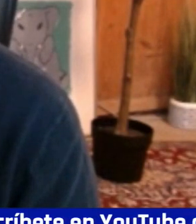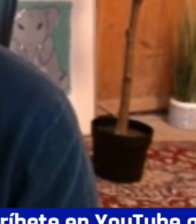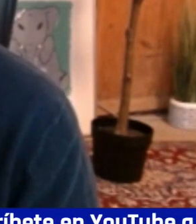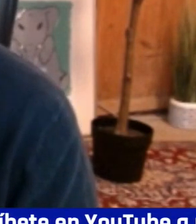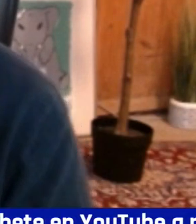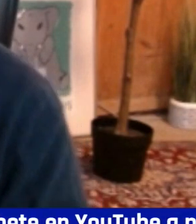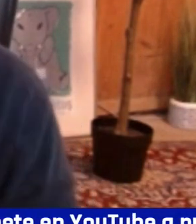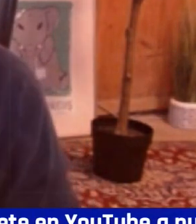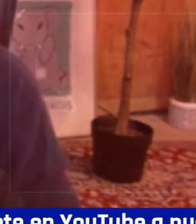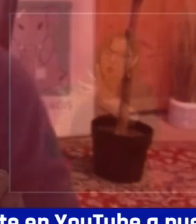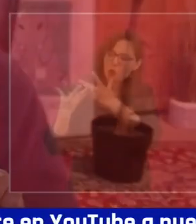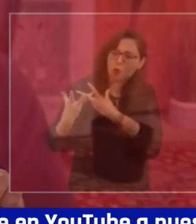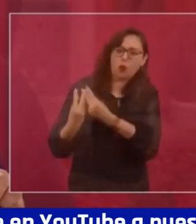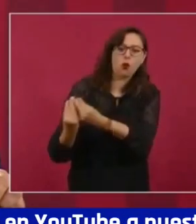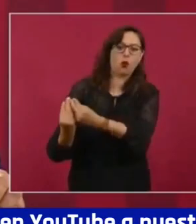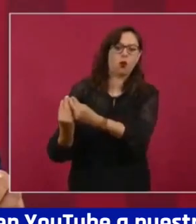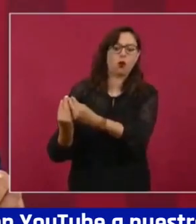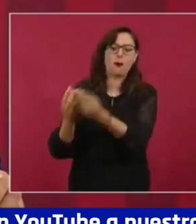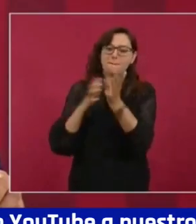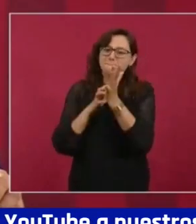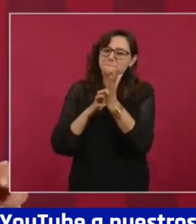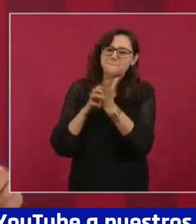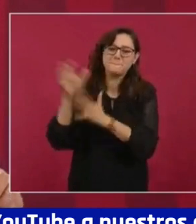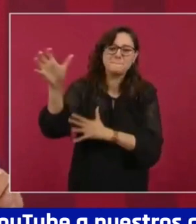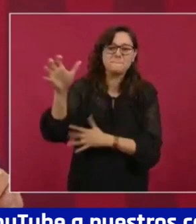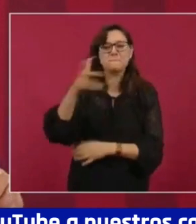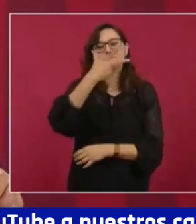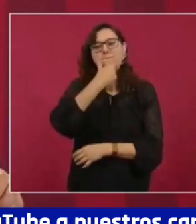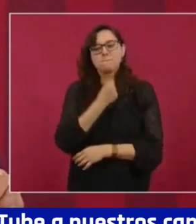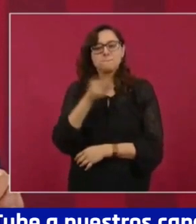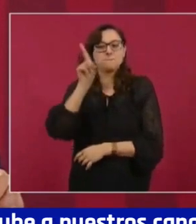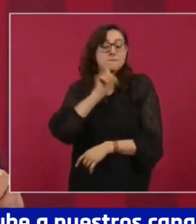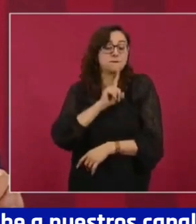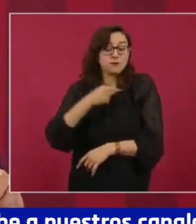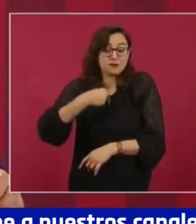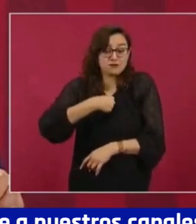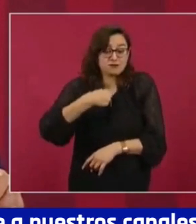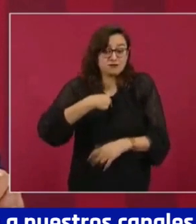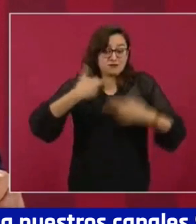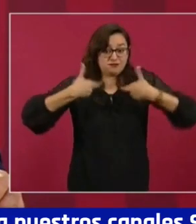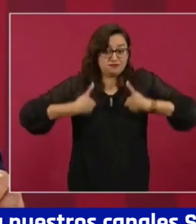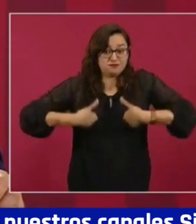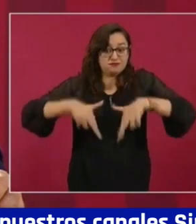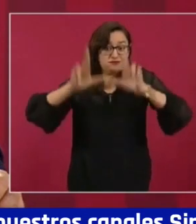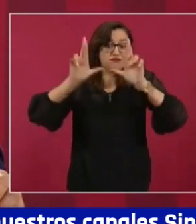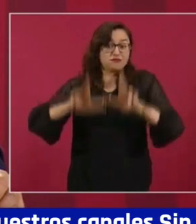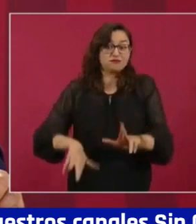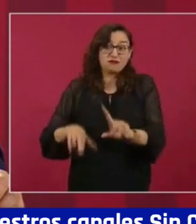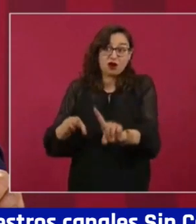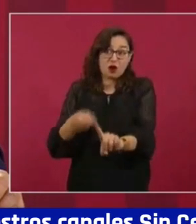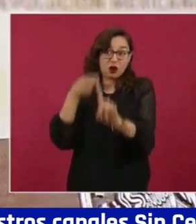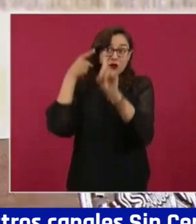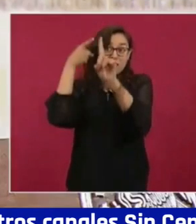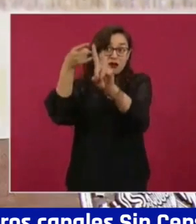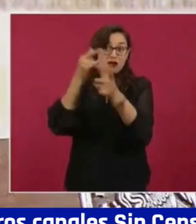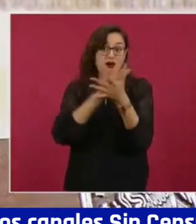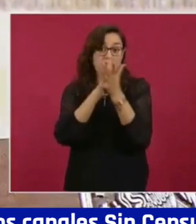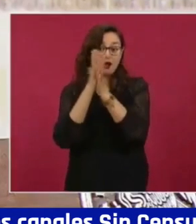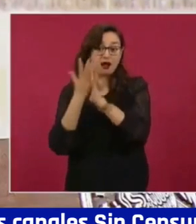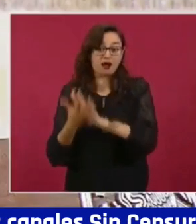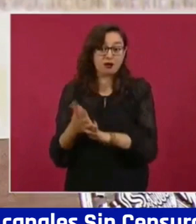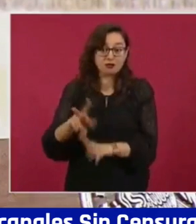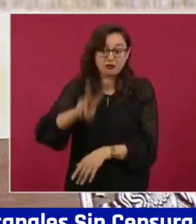dice, bueno, pues no les gusta a los fachos que diga abrazos no balazos, que se atiendan las